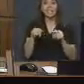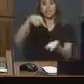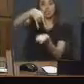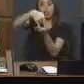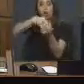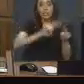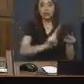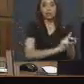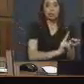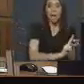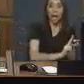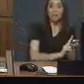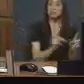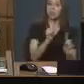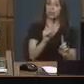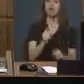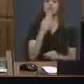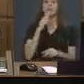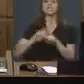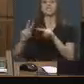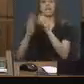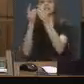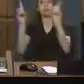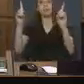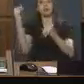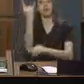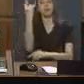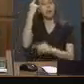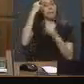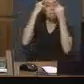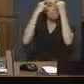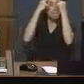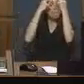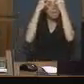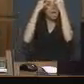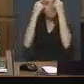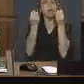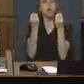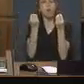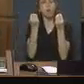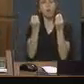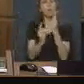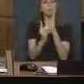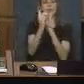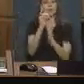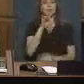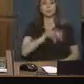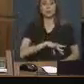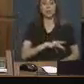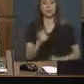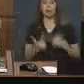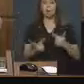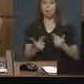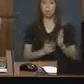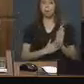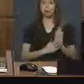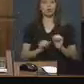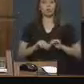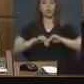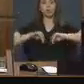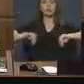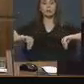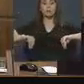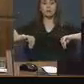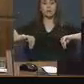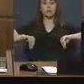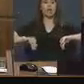se construye también en las universidades que están pensando cómo debiera ser el desarrollo de Chile. Y en la política no podemos separar la